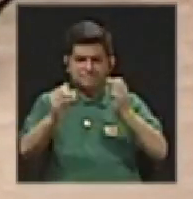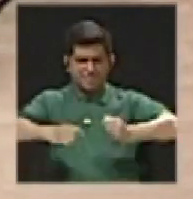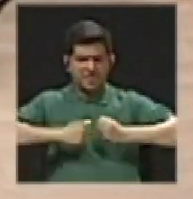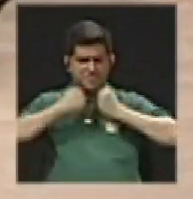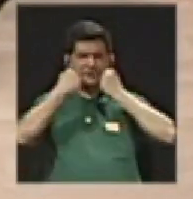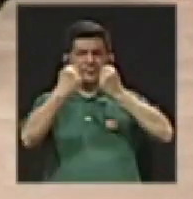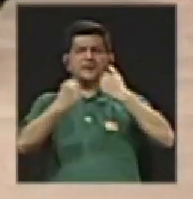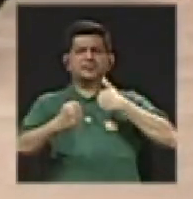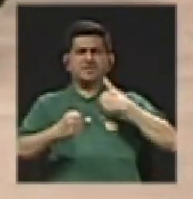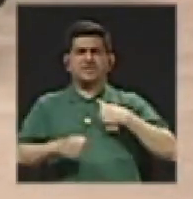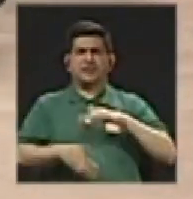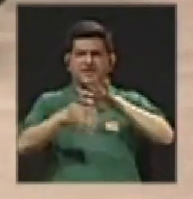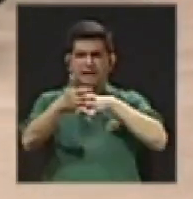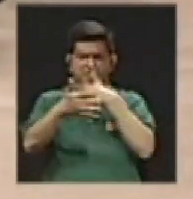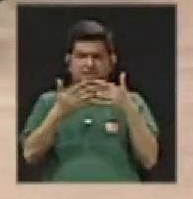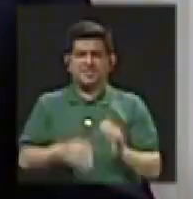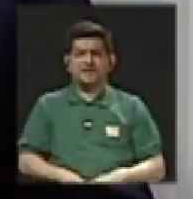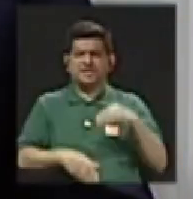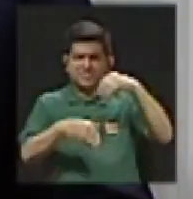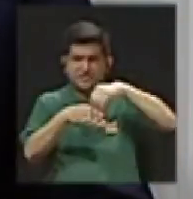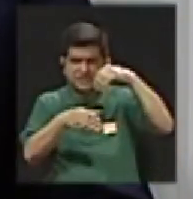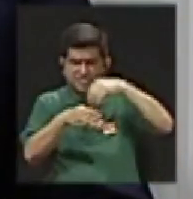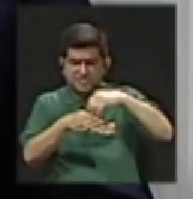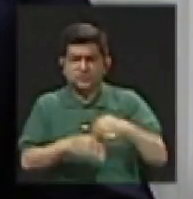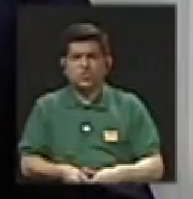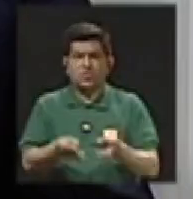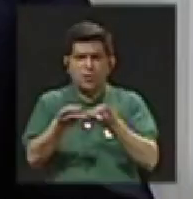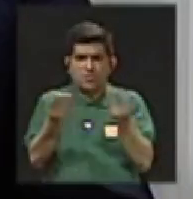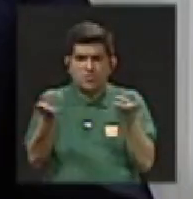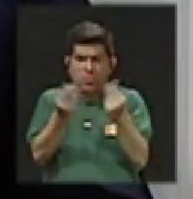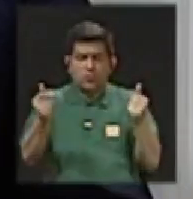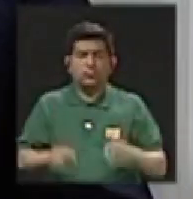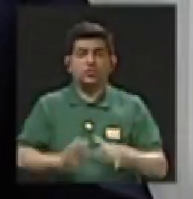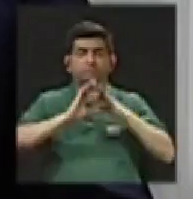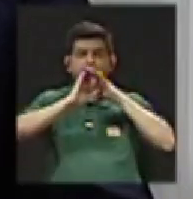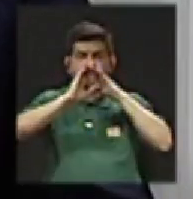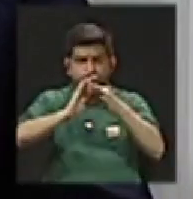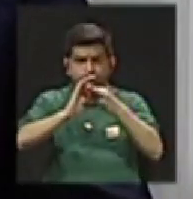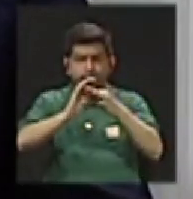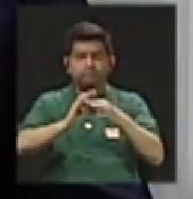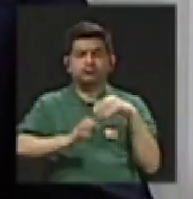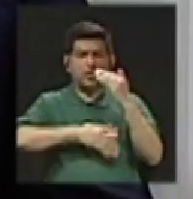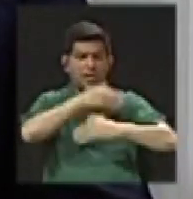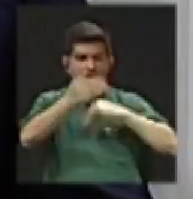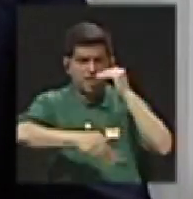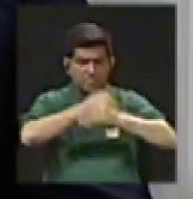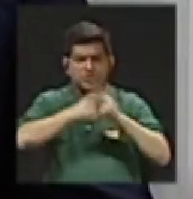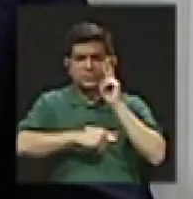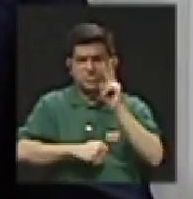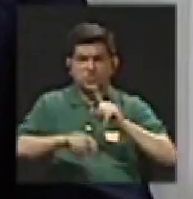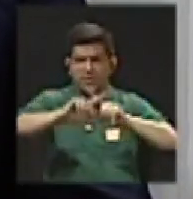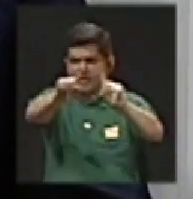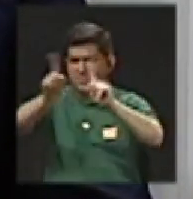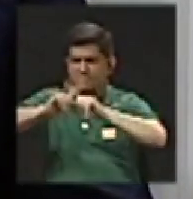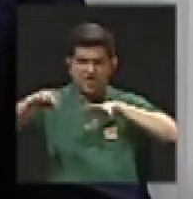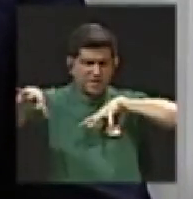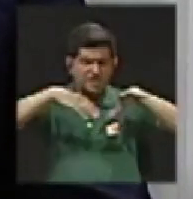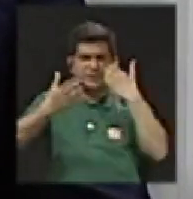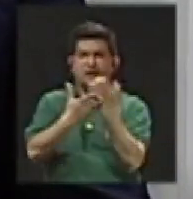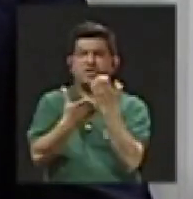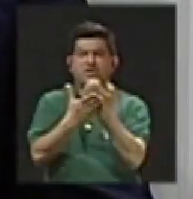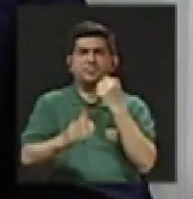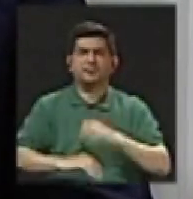que tiene la matriz de insumo producto precisamente son esos encadenamientos productivos que podemos ver entre las distintas actividades